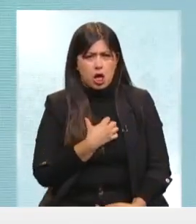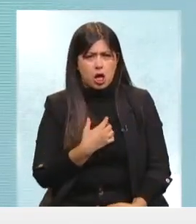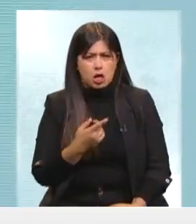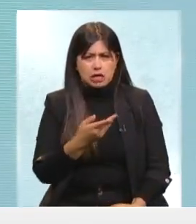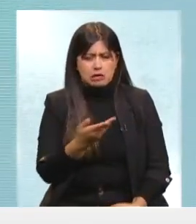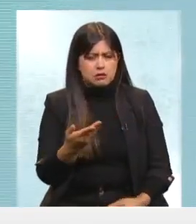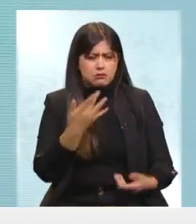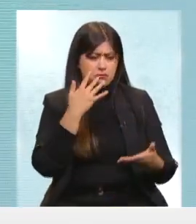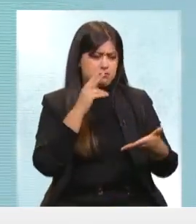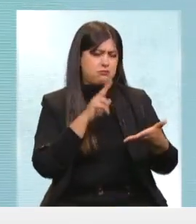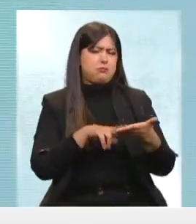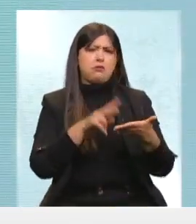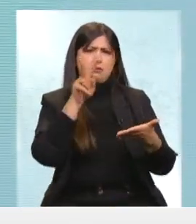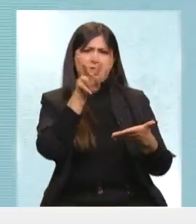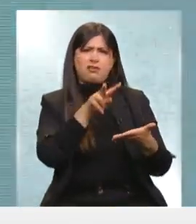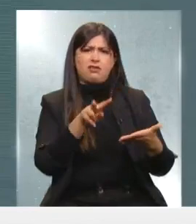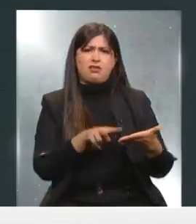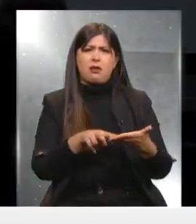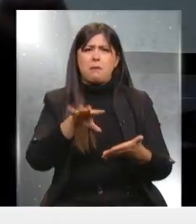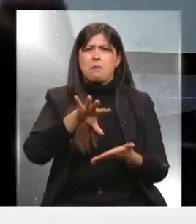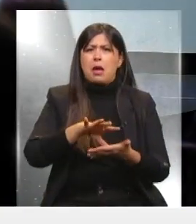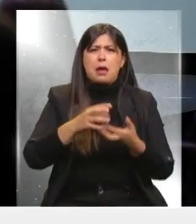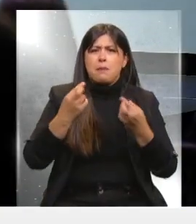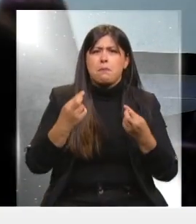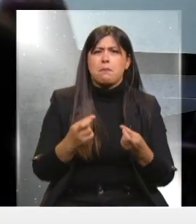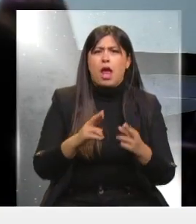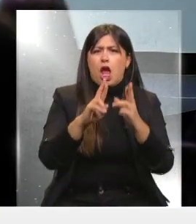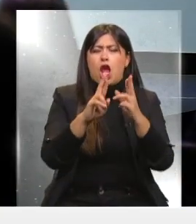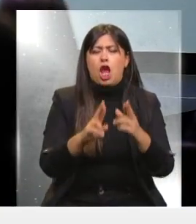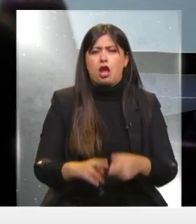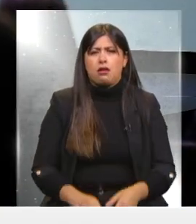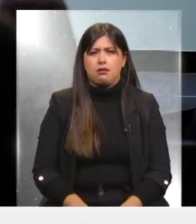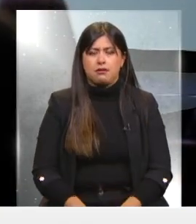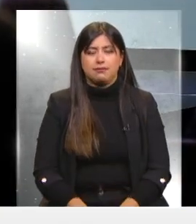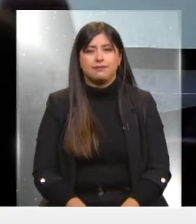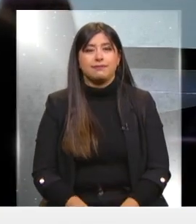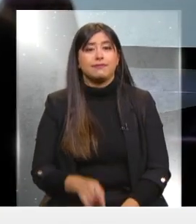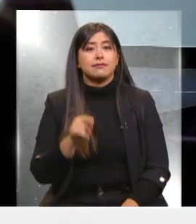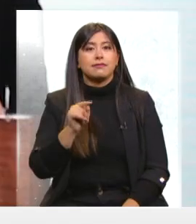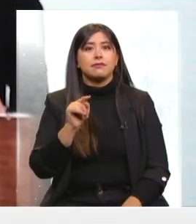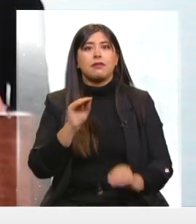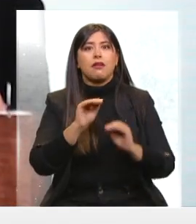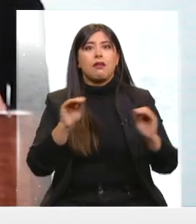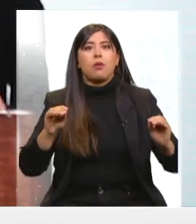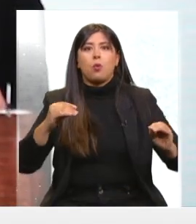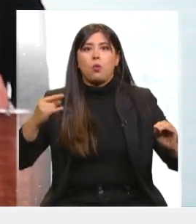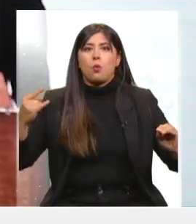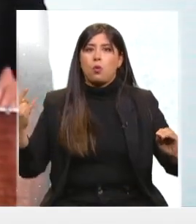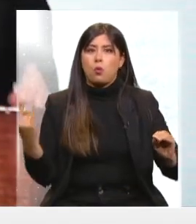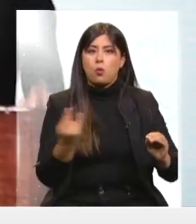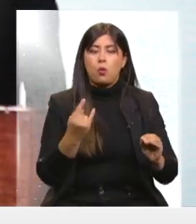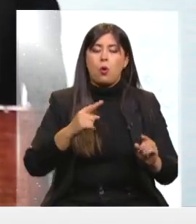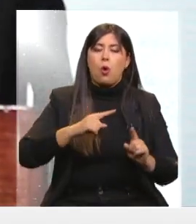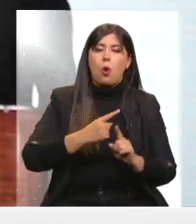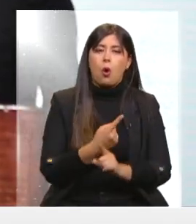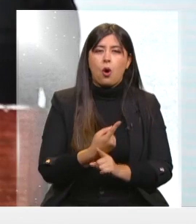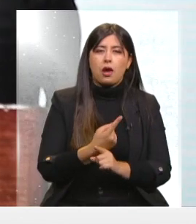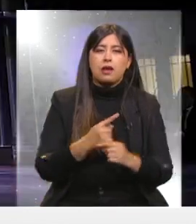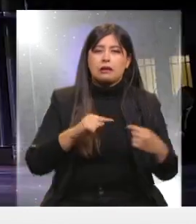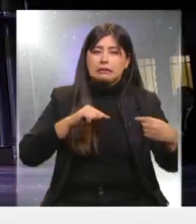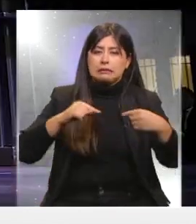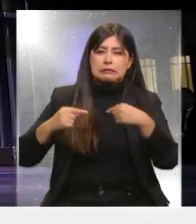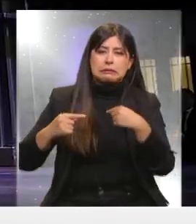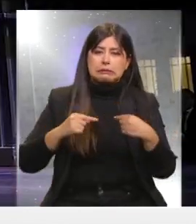en verdad pareciera como si viviéramos en un país infernal fue esta frase La que encendió las alarmas y sumó un nuevo capítulo a la